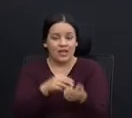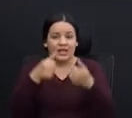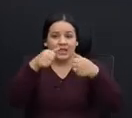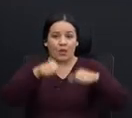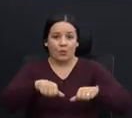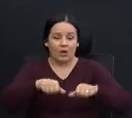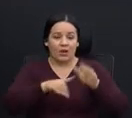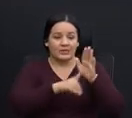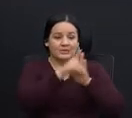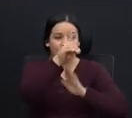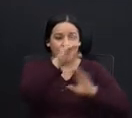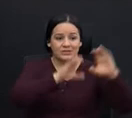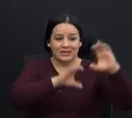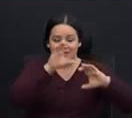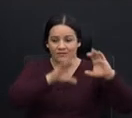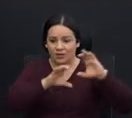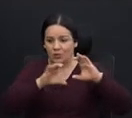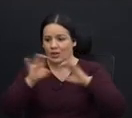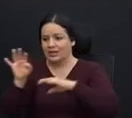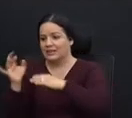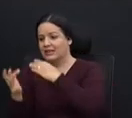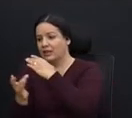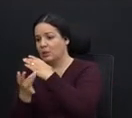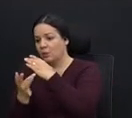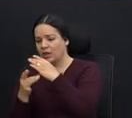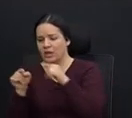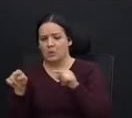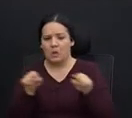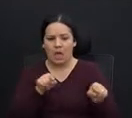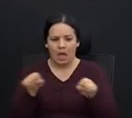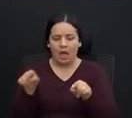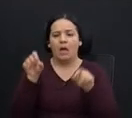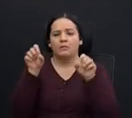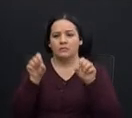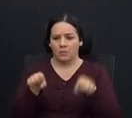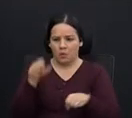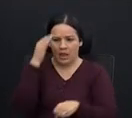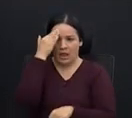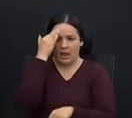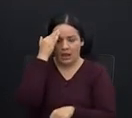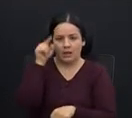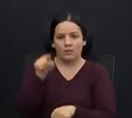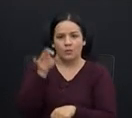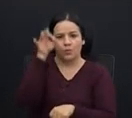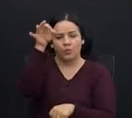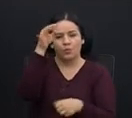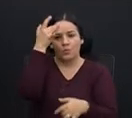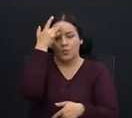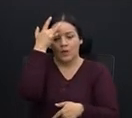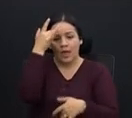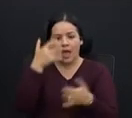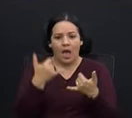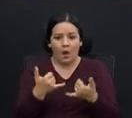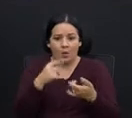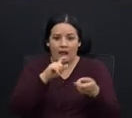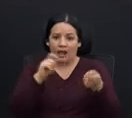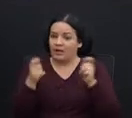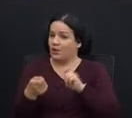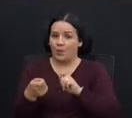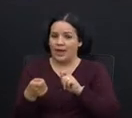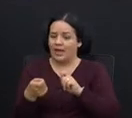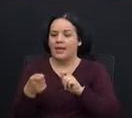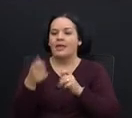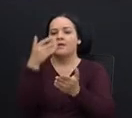científico y tecnológico, se puede predecir razonablemente que enfermedades consideradas hoy irreversibles dejarán de serlo